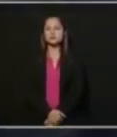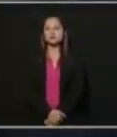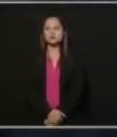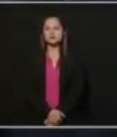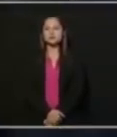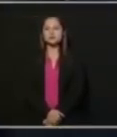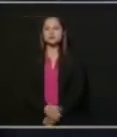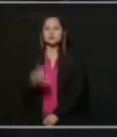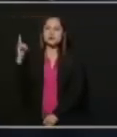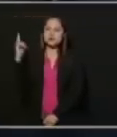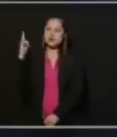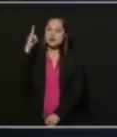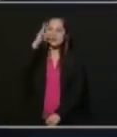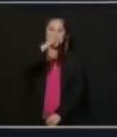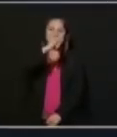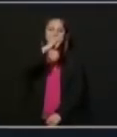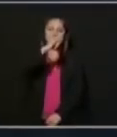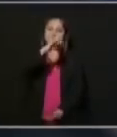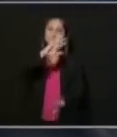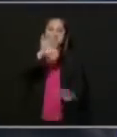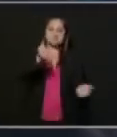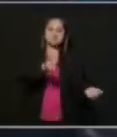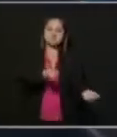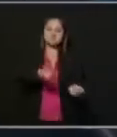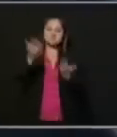El avión presidencial.